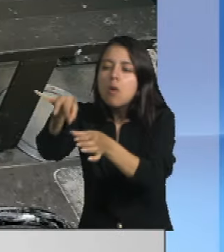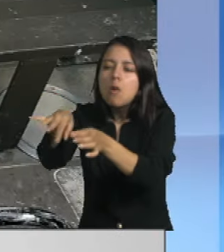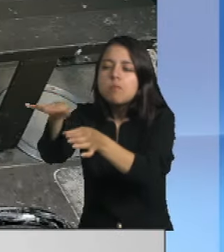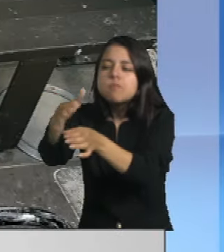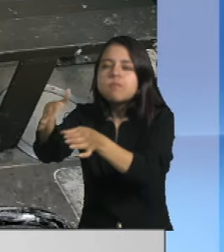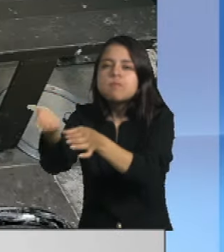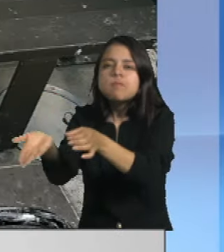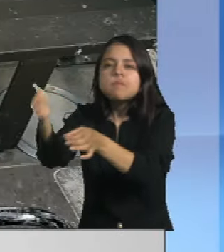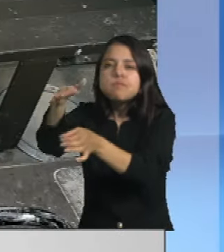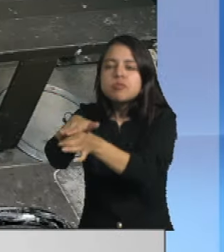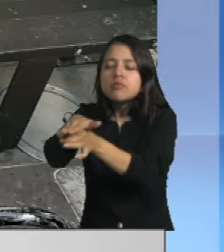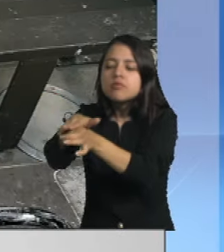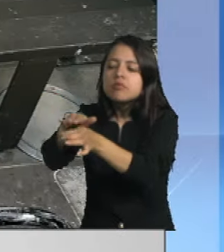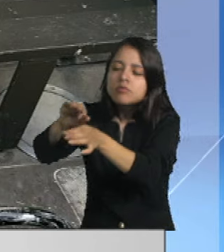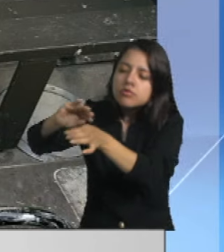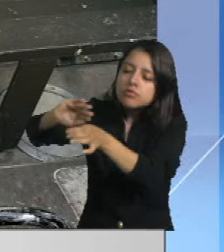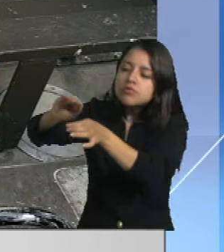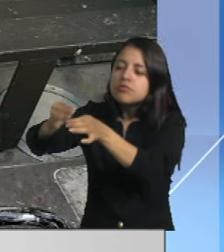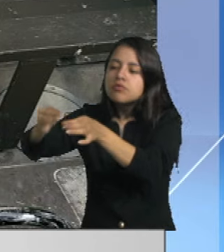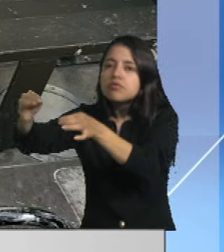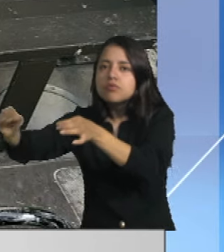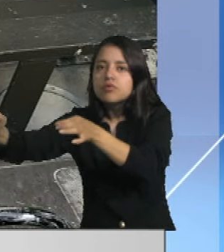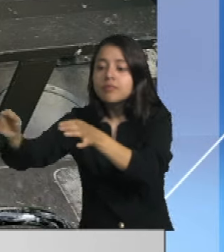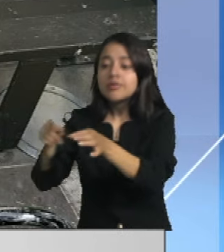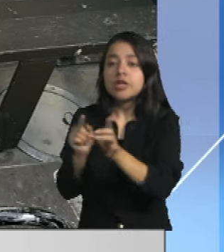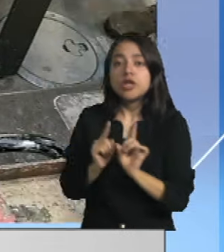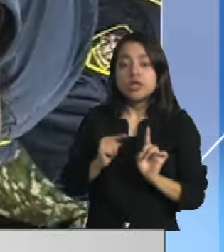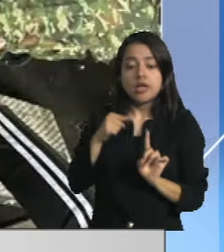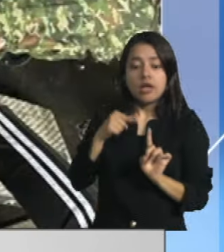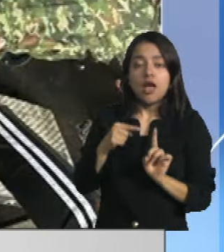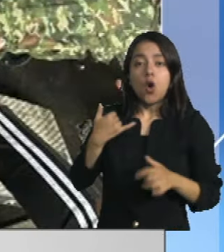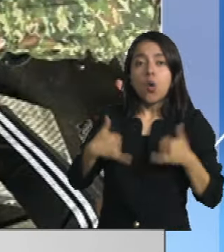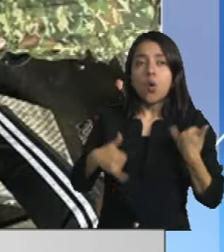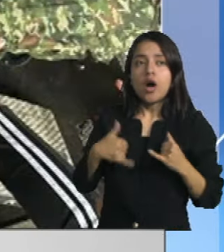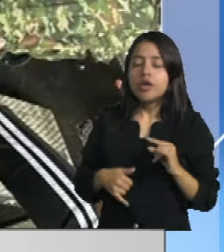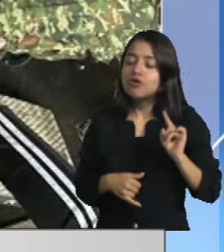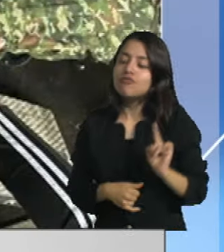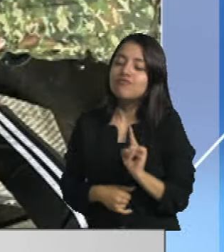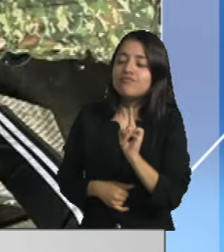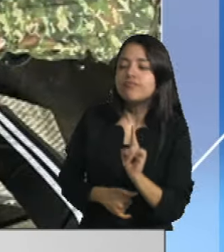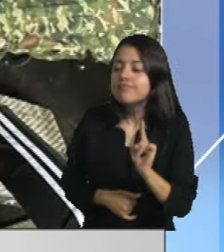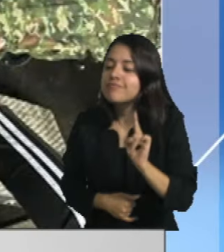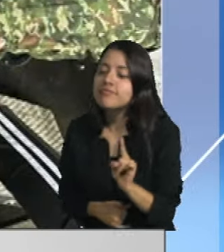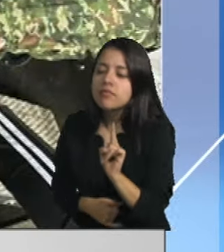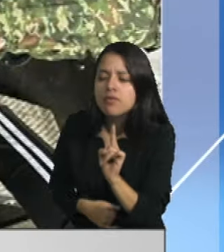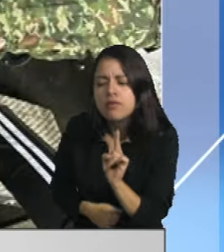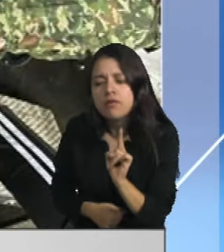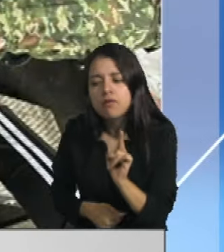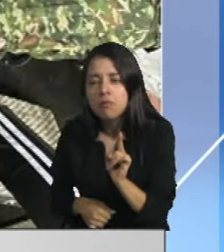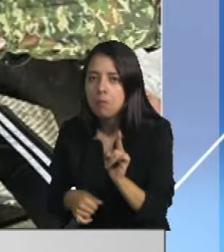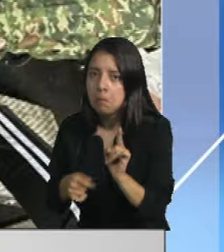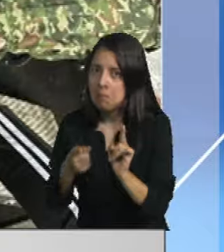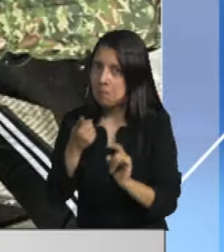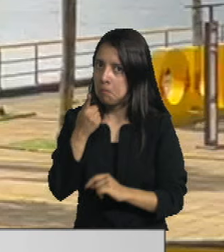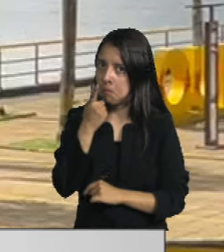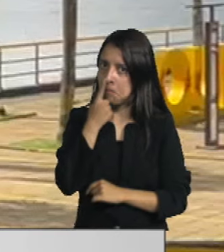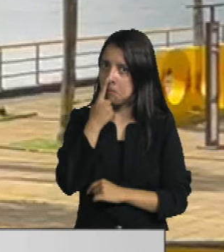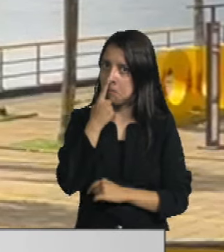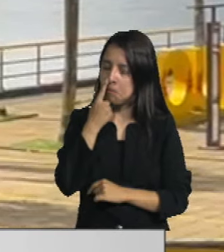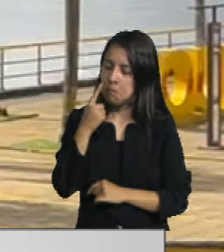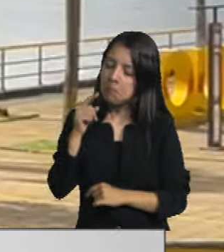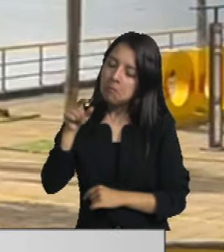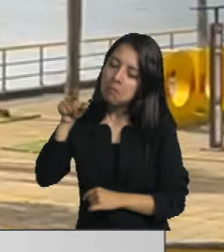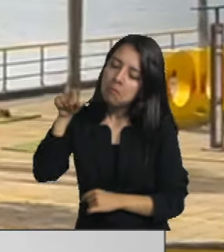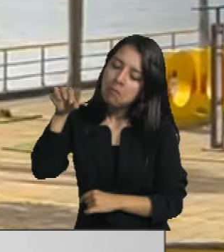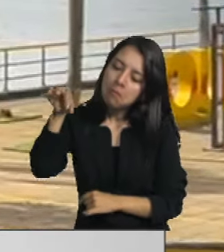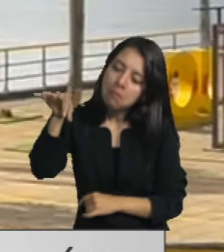ELN. El niño se encontraba jugando cuando encontró en la ribera del río un objeto extraño que al levantarlo le explotó